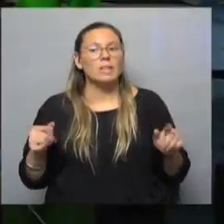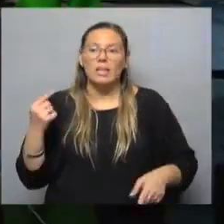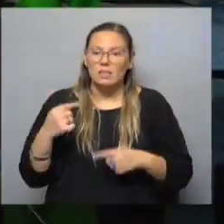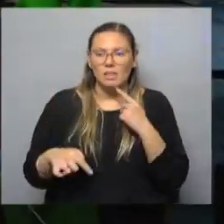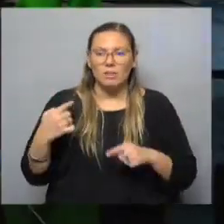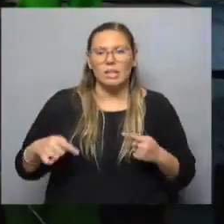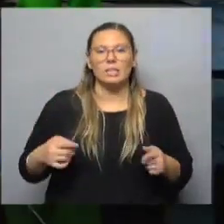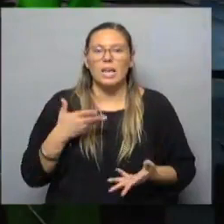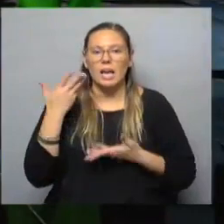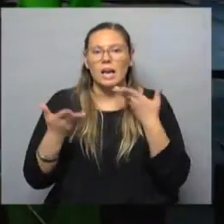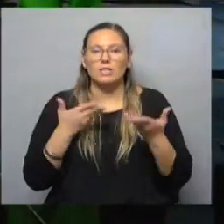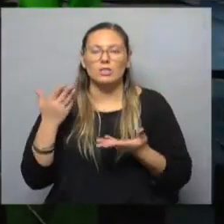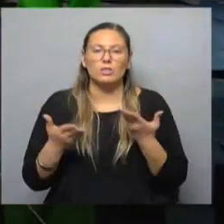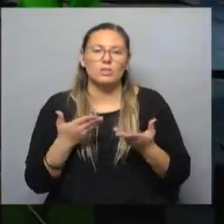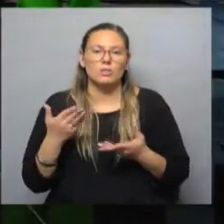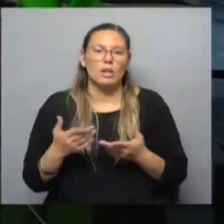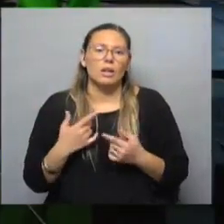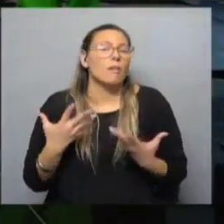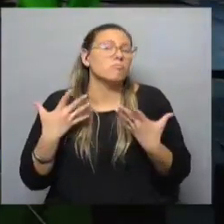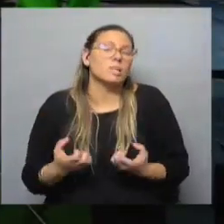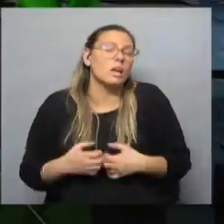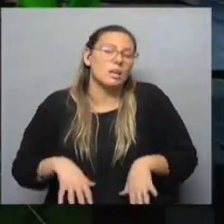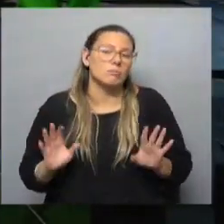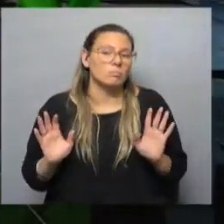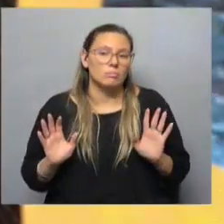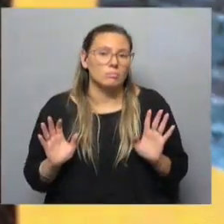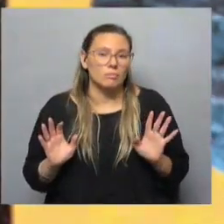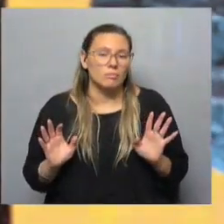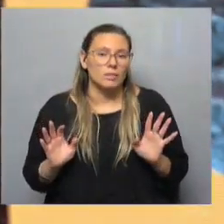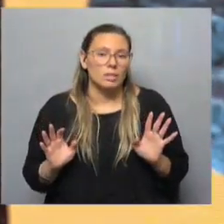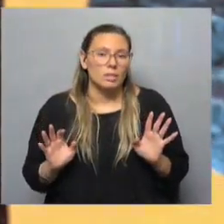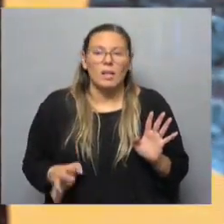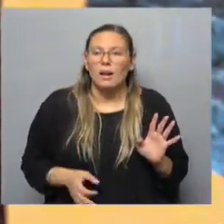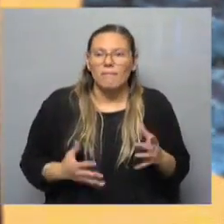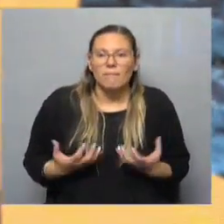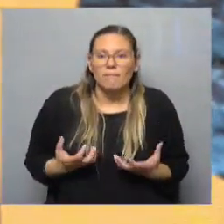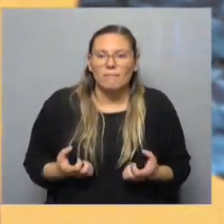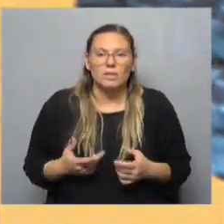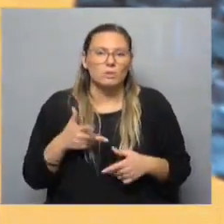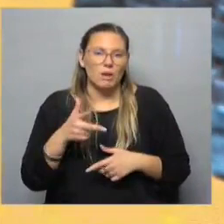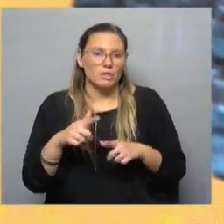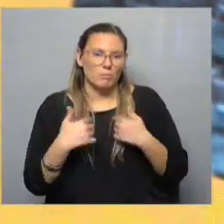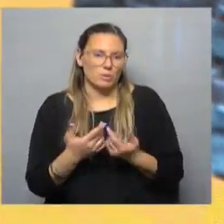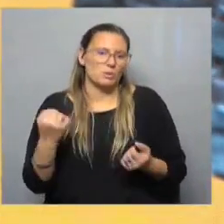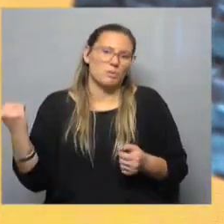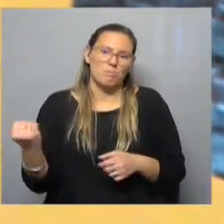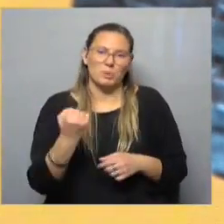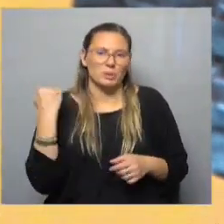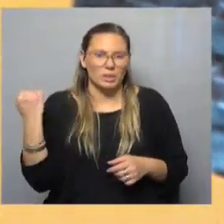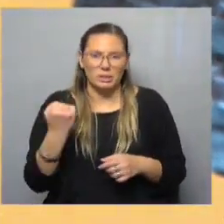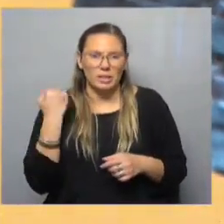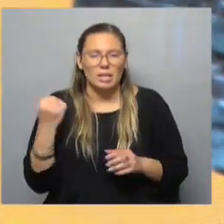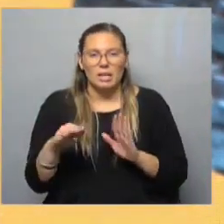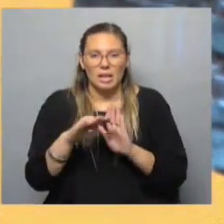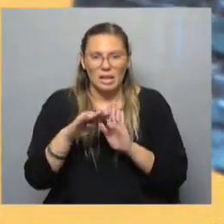Temas inéditos. Y porque nos sacamos las ganas, es como... Es tremenda fecha para nosotros, desde la